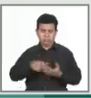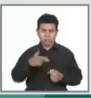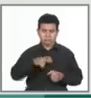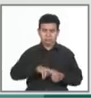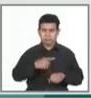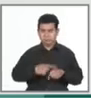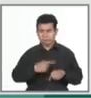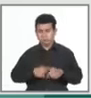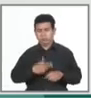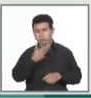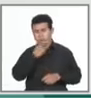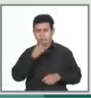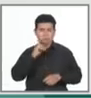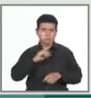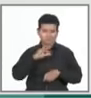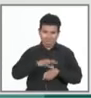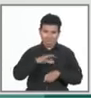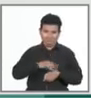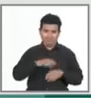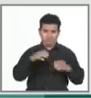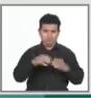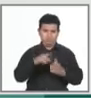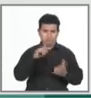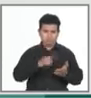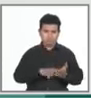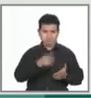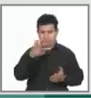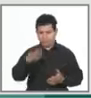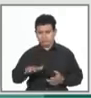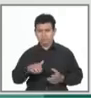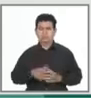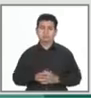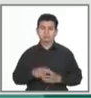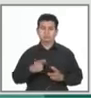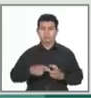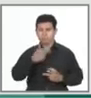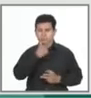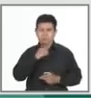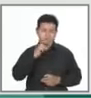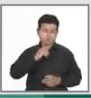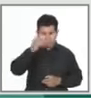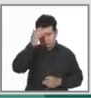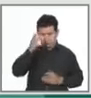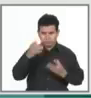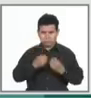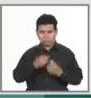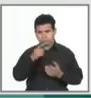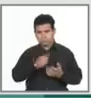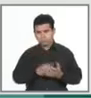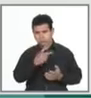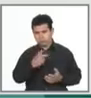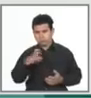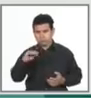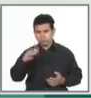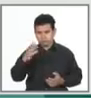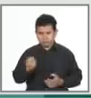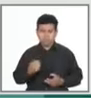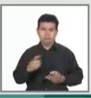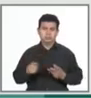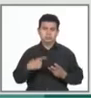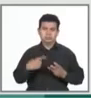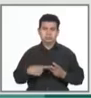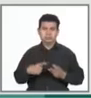médicos y médicas 1010 enfermeras o enfermeros 1.299